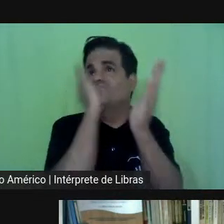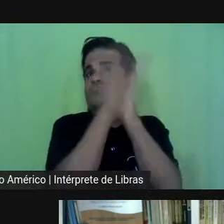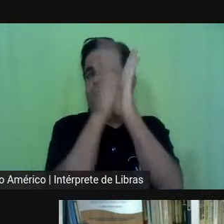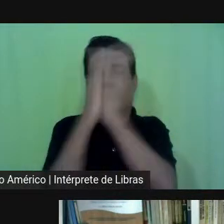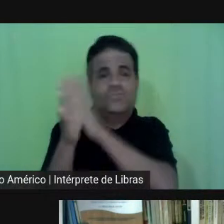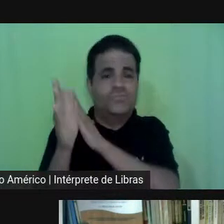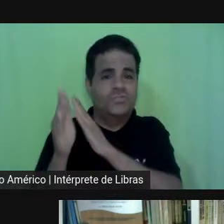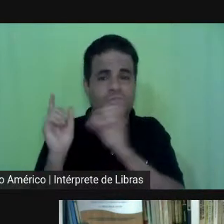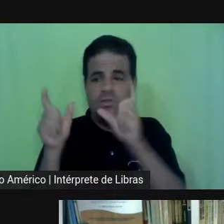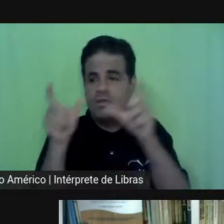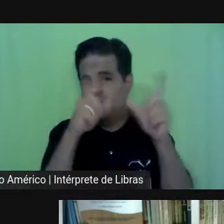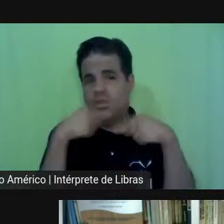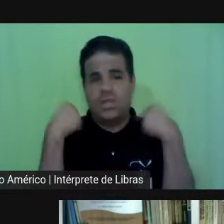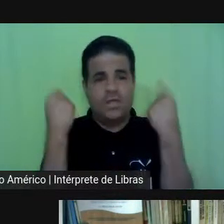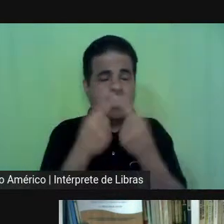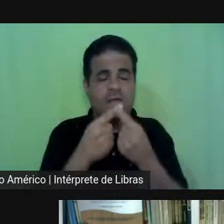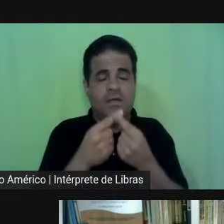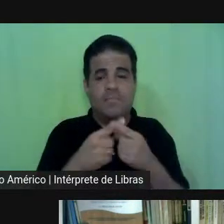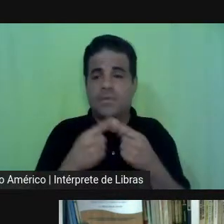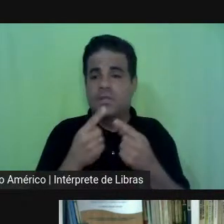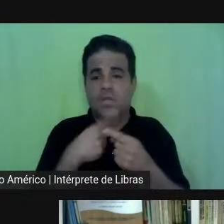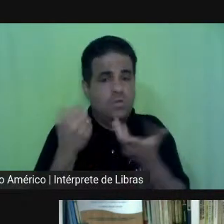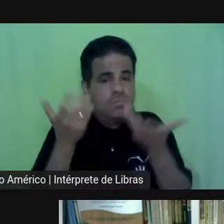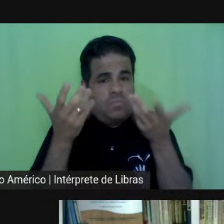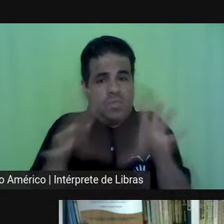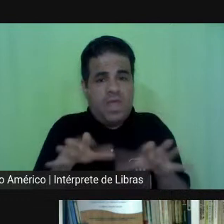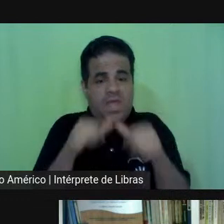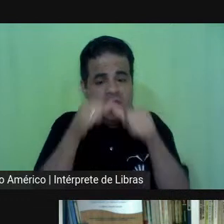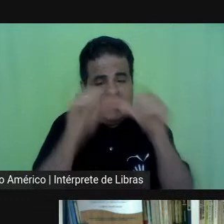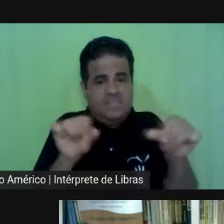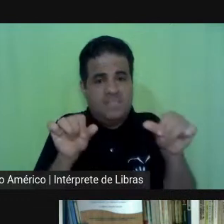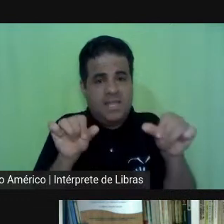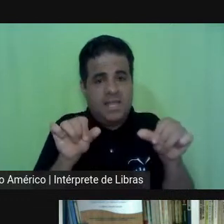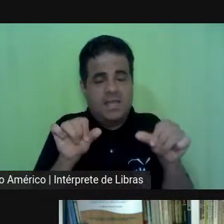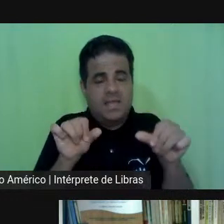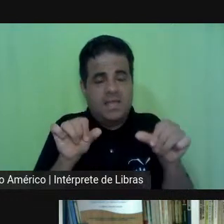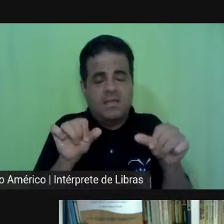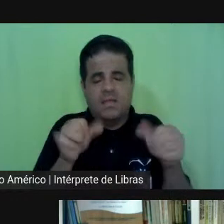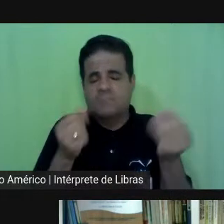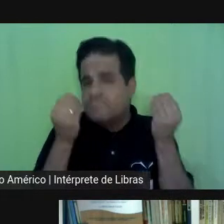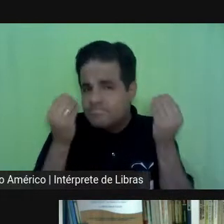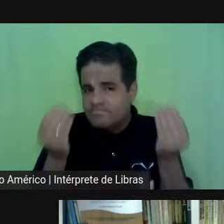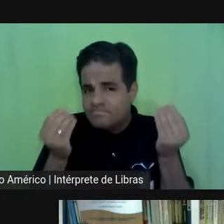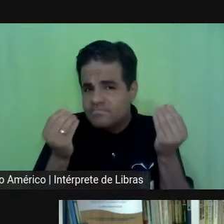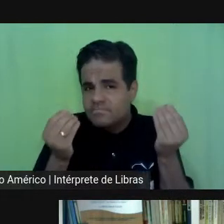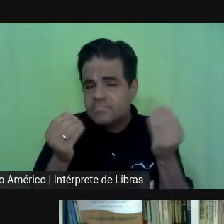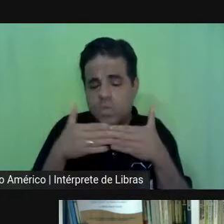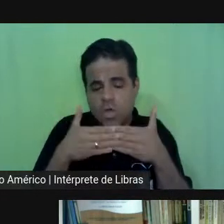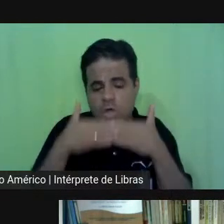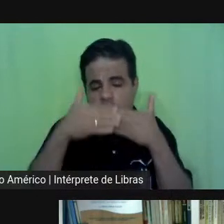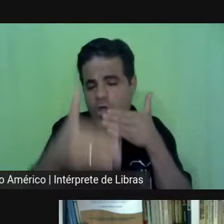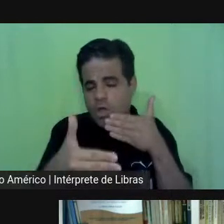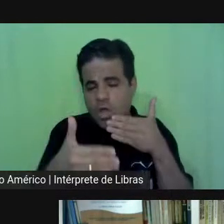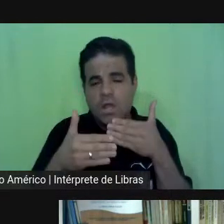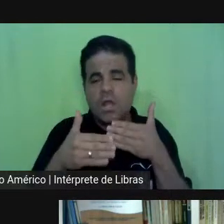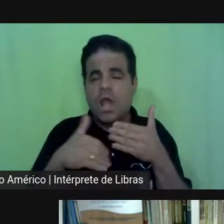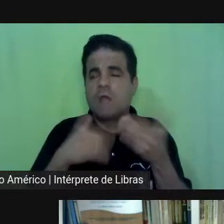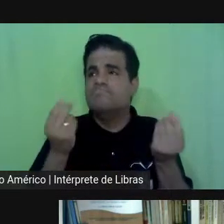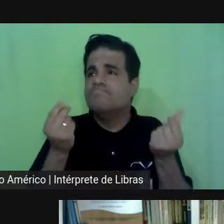más no queremos estar y como nos ha parecido más de aventura